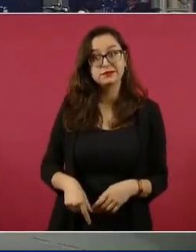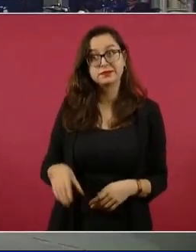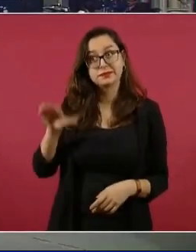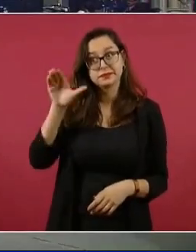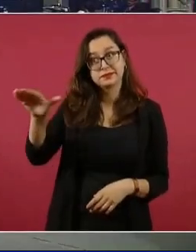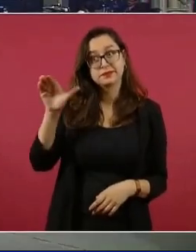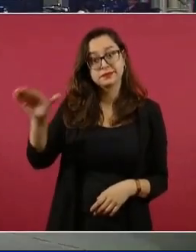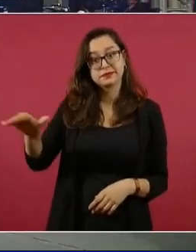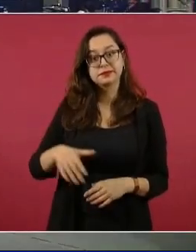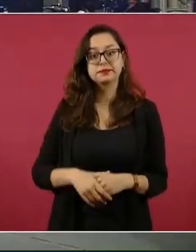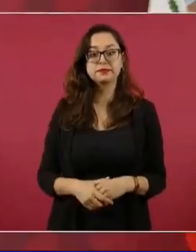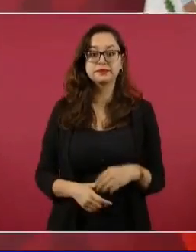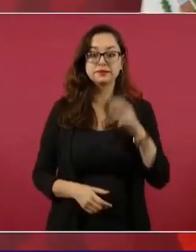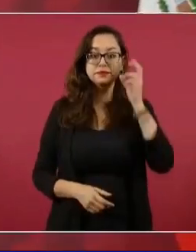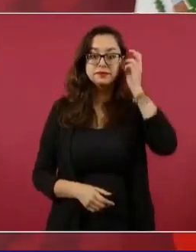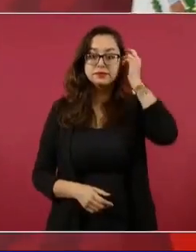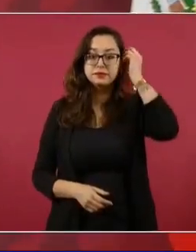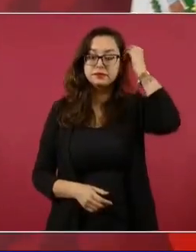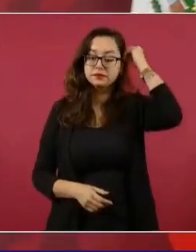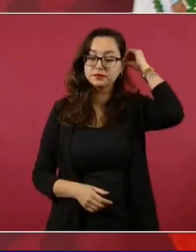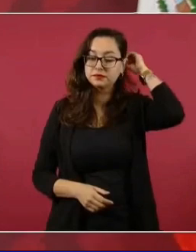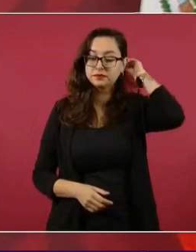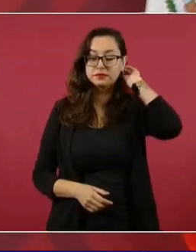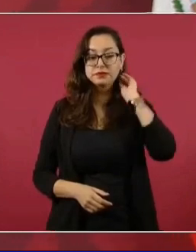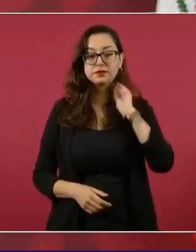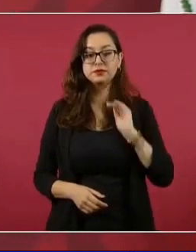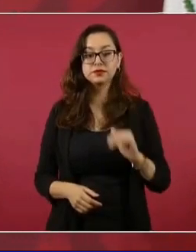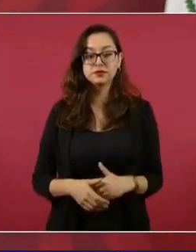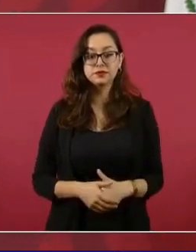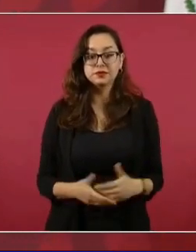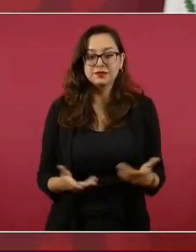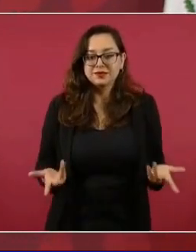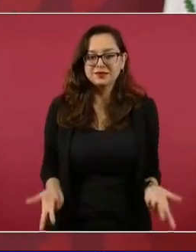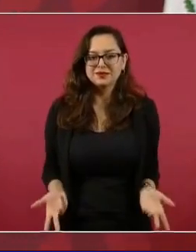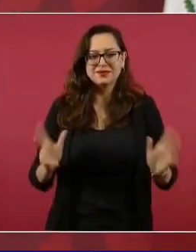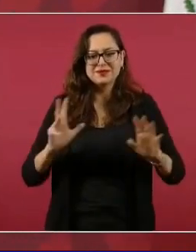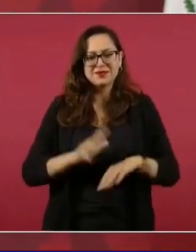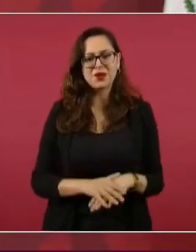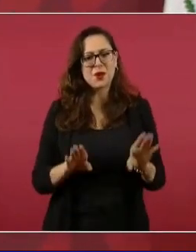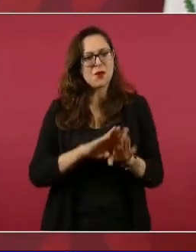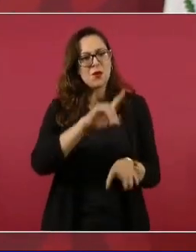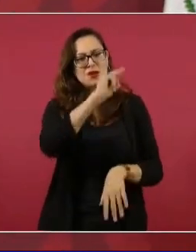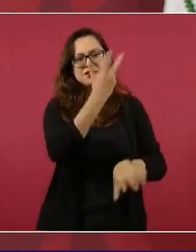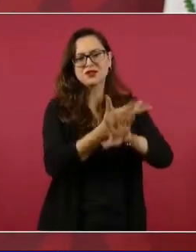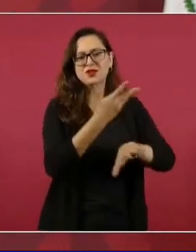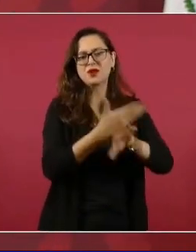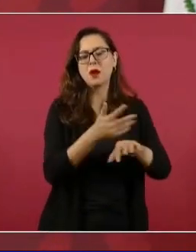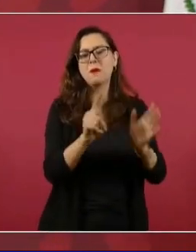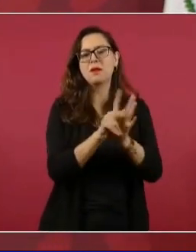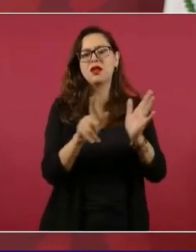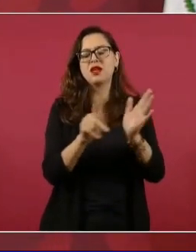Ahora, fíjense, el New York Times defendiendo a Cerón.